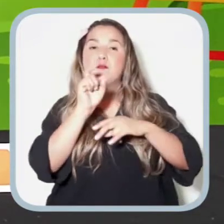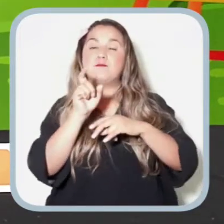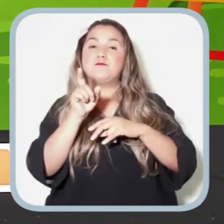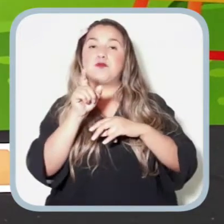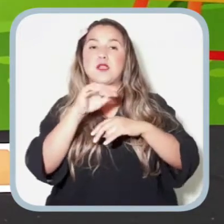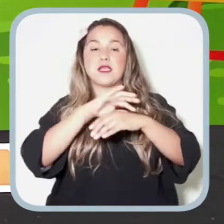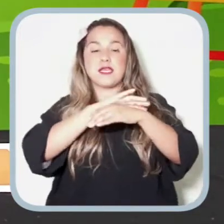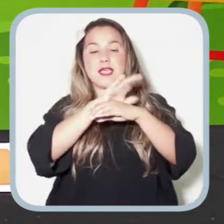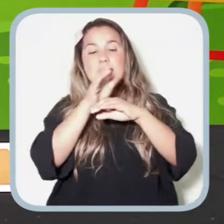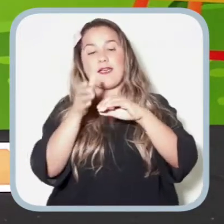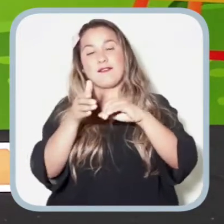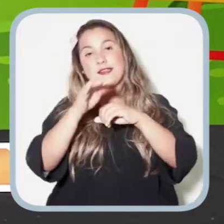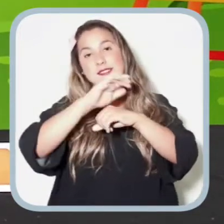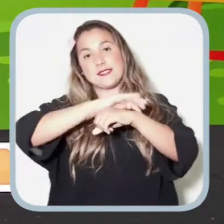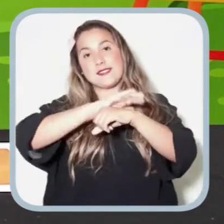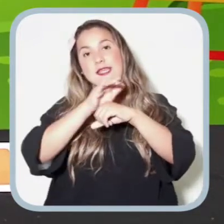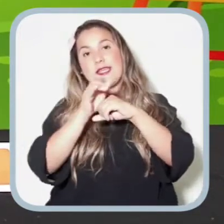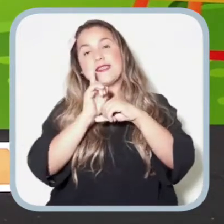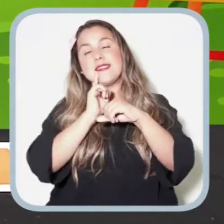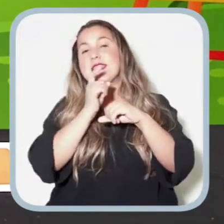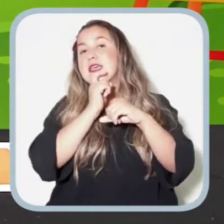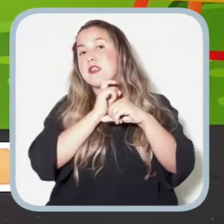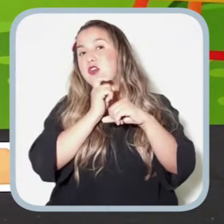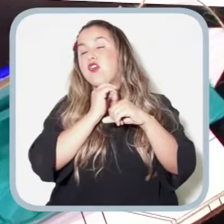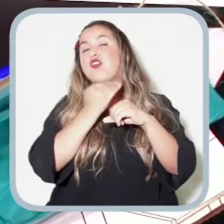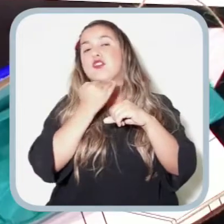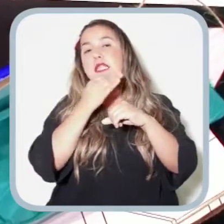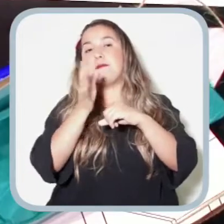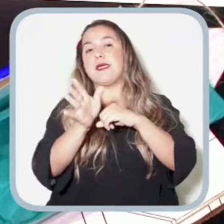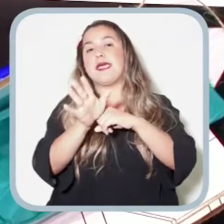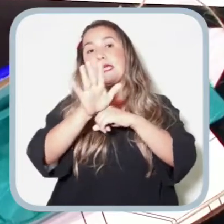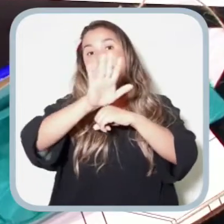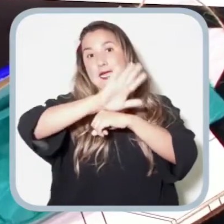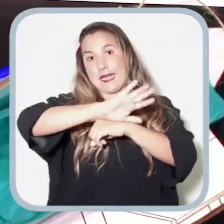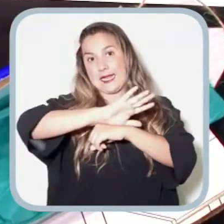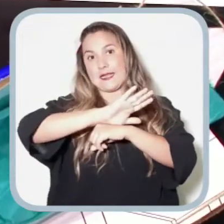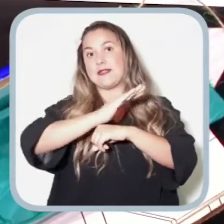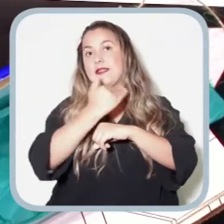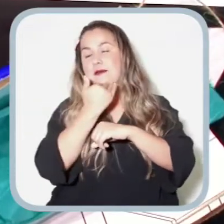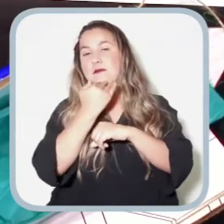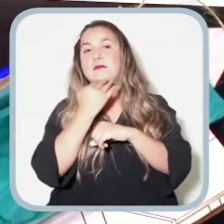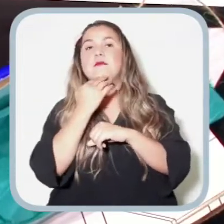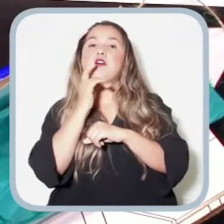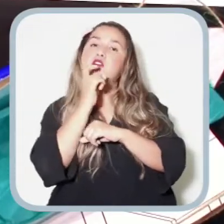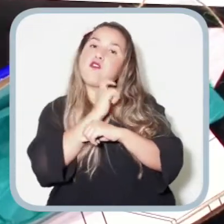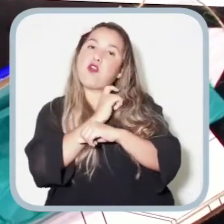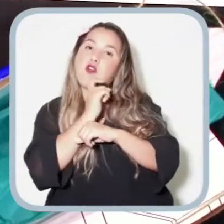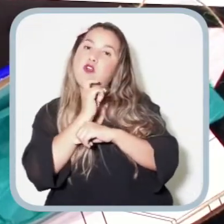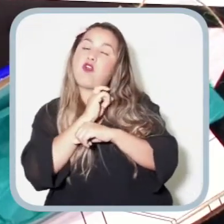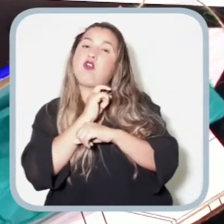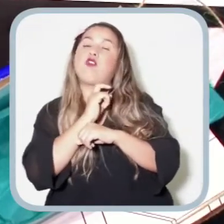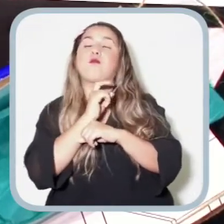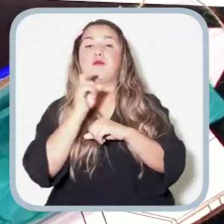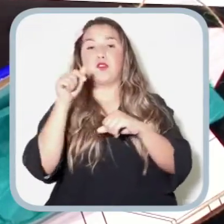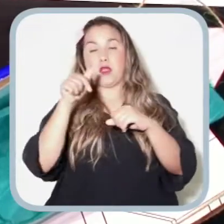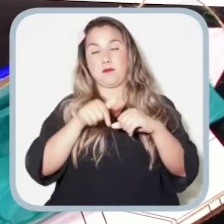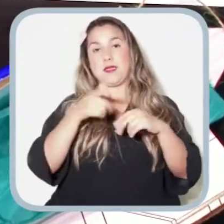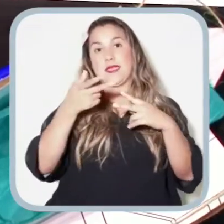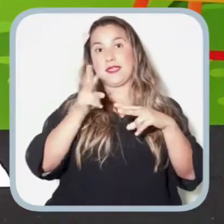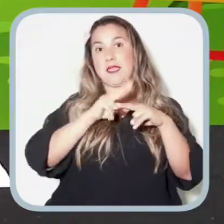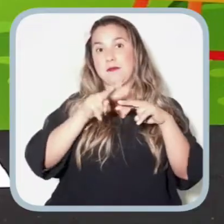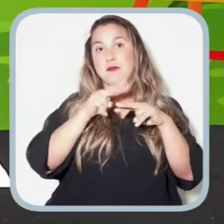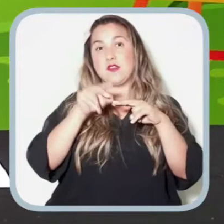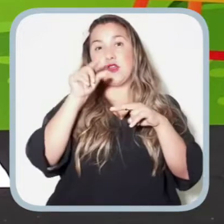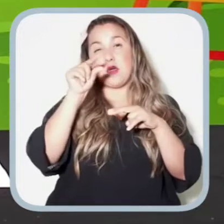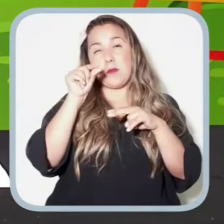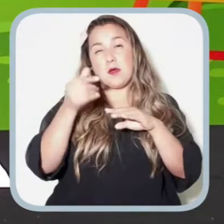tiene este color también cuando tiene la cresta bueno como estamos aquí al aire yo